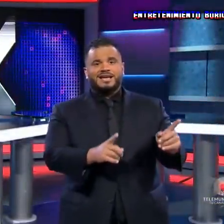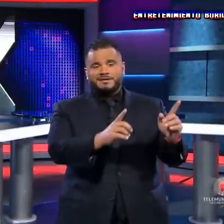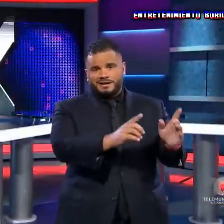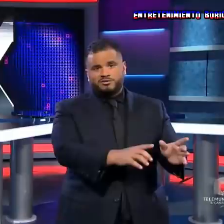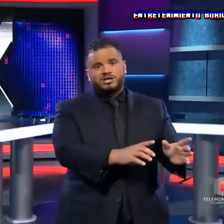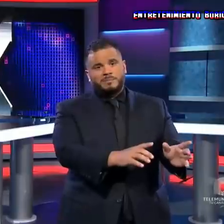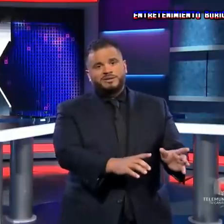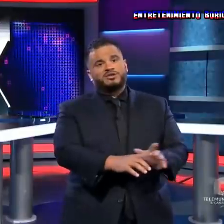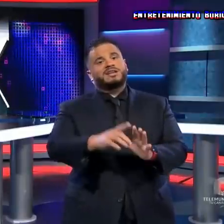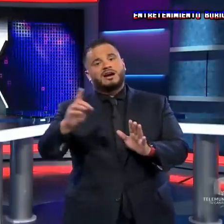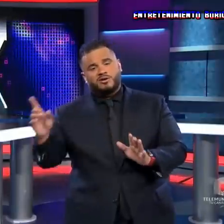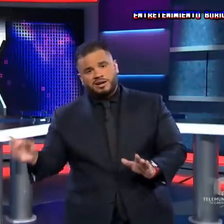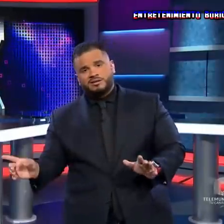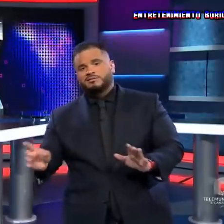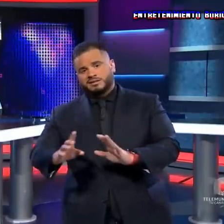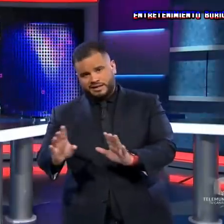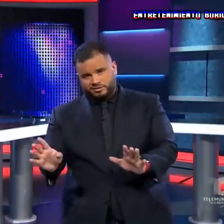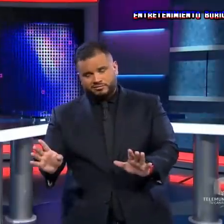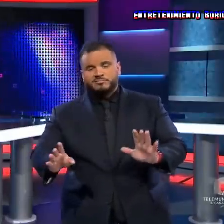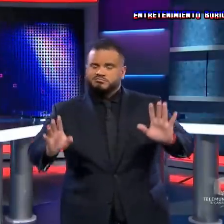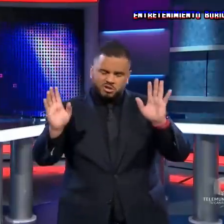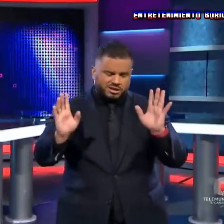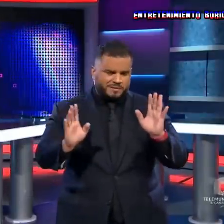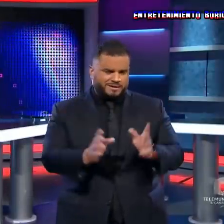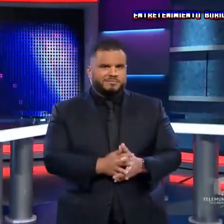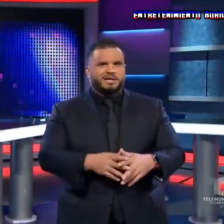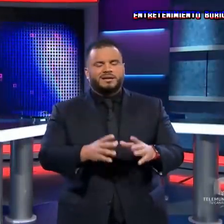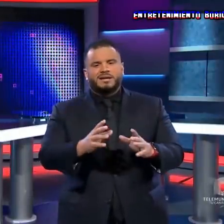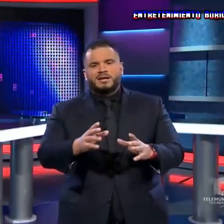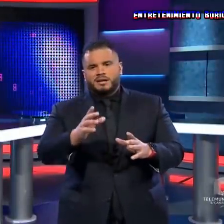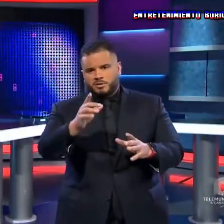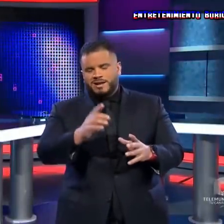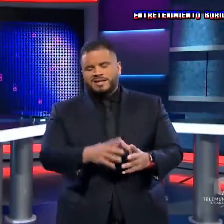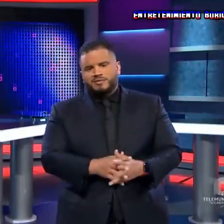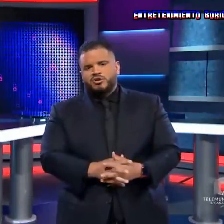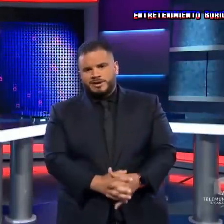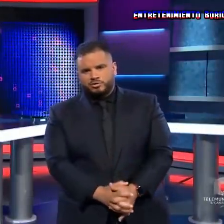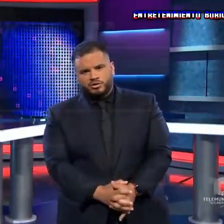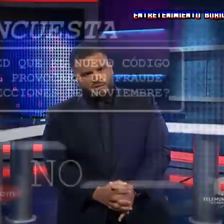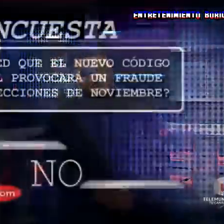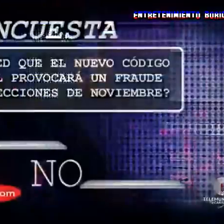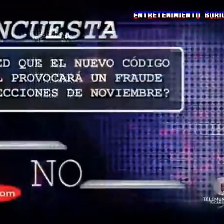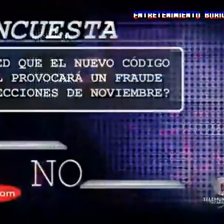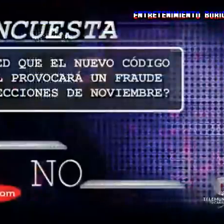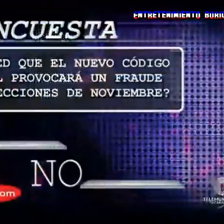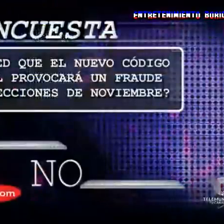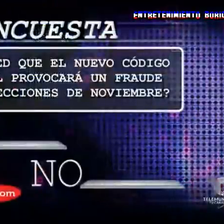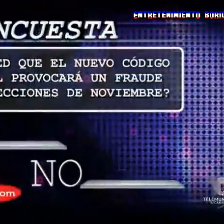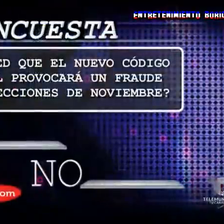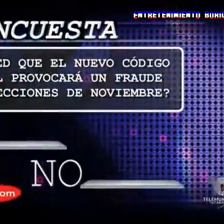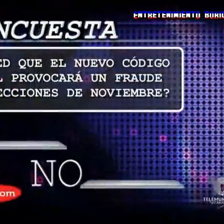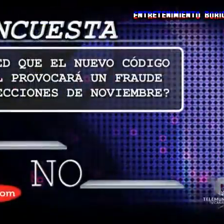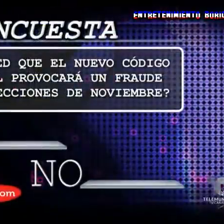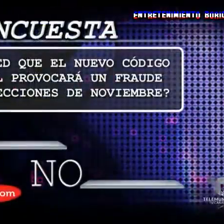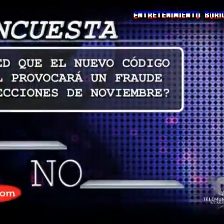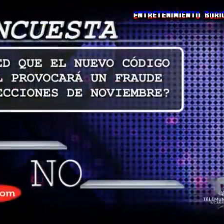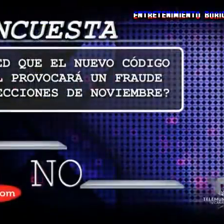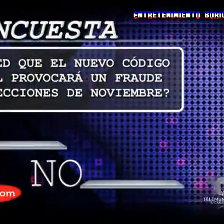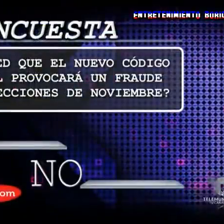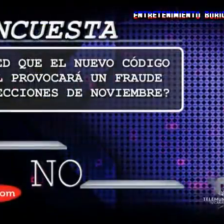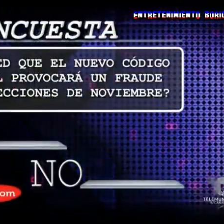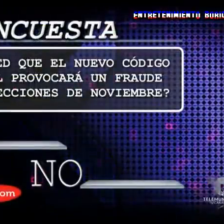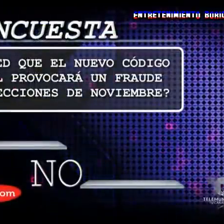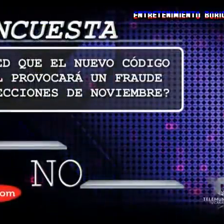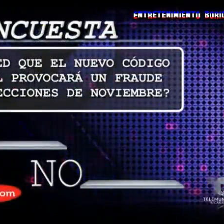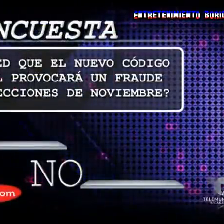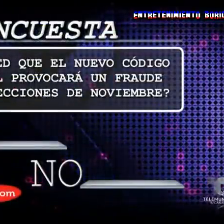ella creía en que había que reducir las pensiones y ahora dice que no. Cosas que pasan, ¿verdad? Pero vayan a telemundopr.com, quiero saber su opinión. Ahora mismo, vayan. ¿Cree usted que